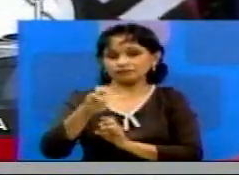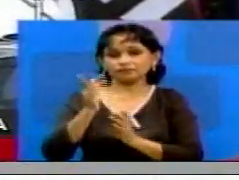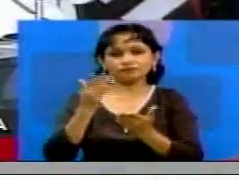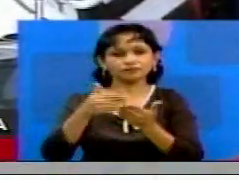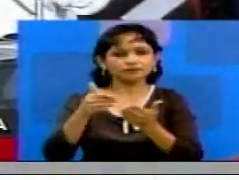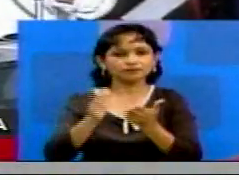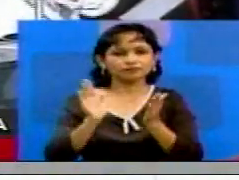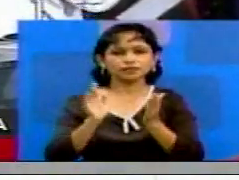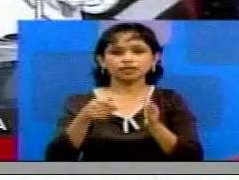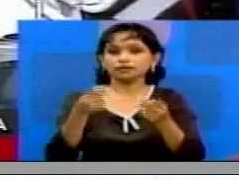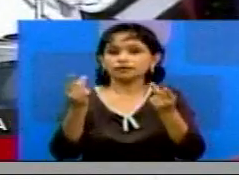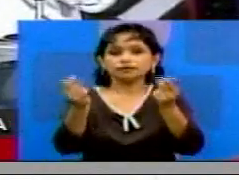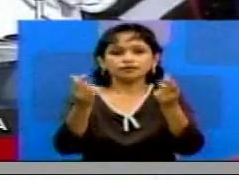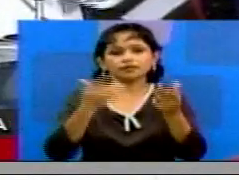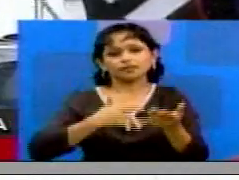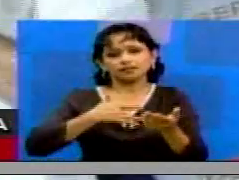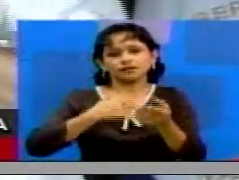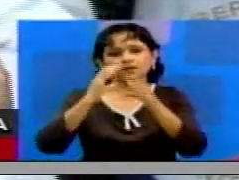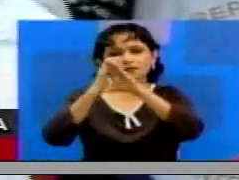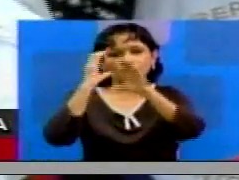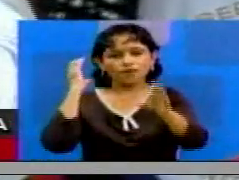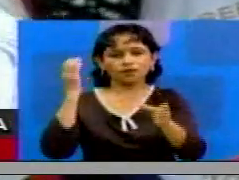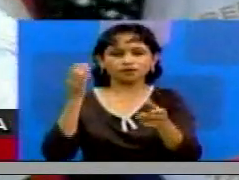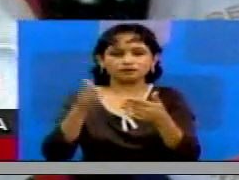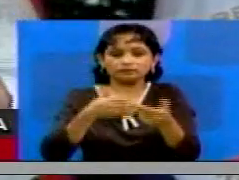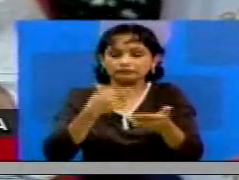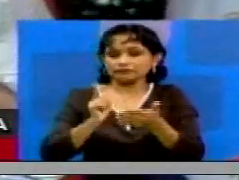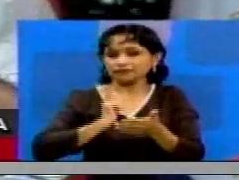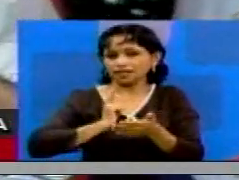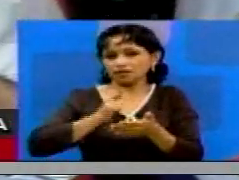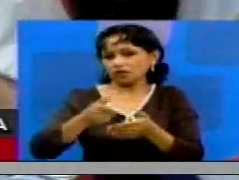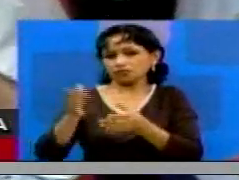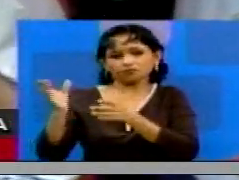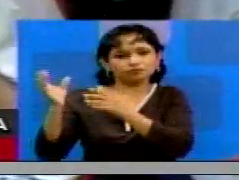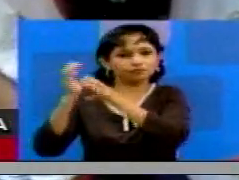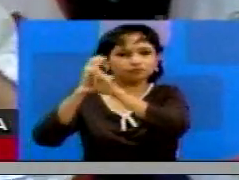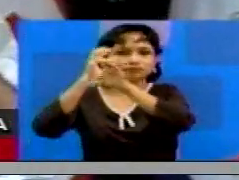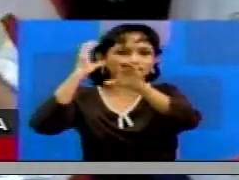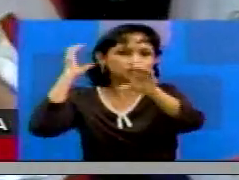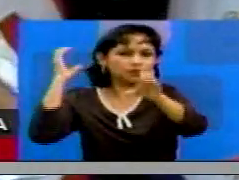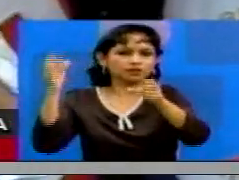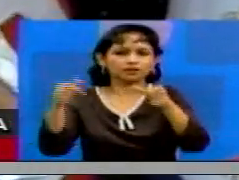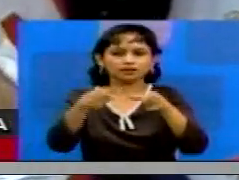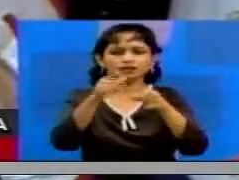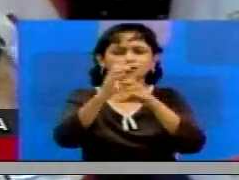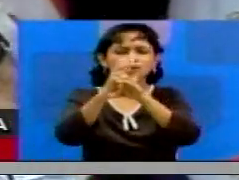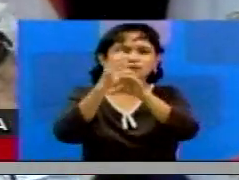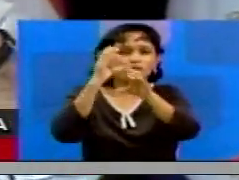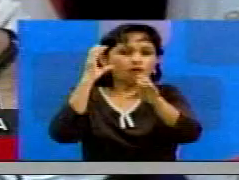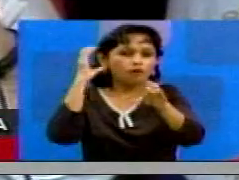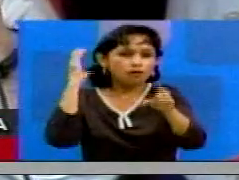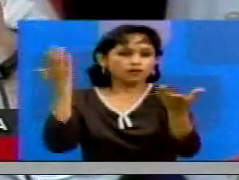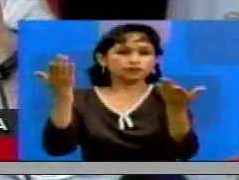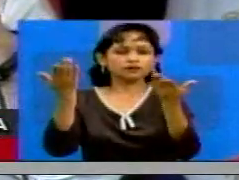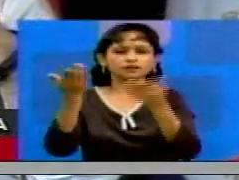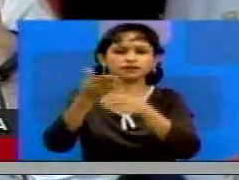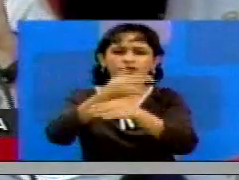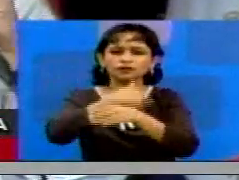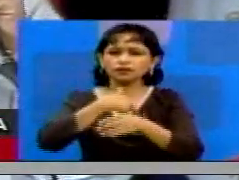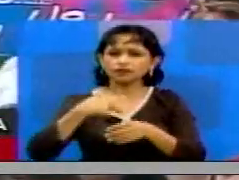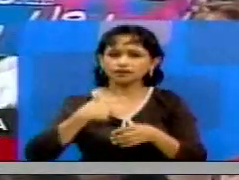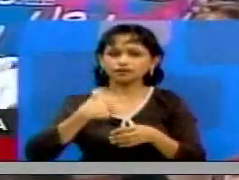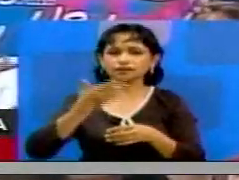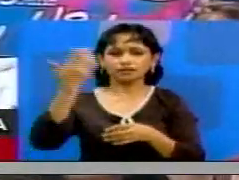a nosotros nos urgía el transporte y nos mandaron lo que tenían a mano. Y la verdad es que esos buses, con toda la campaña que